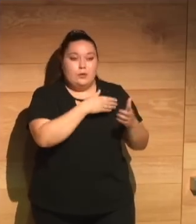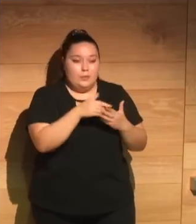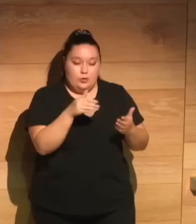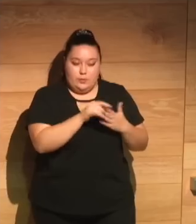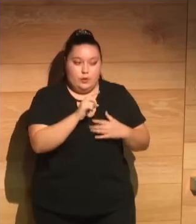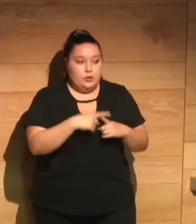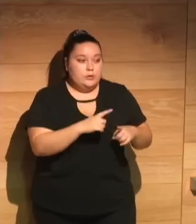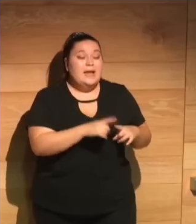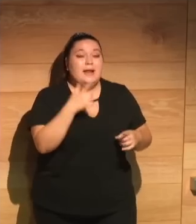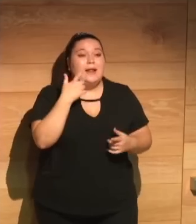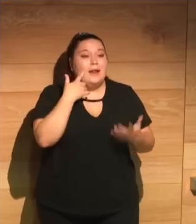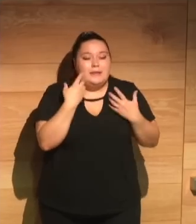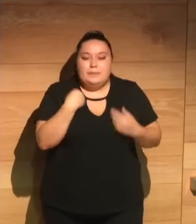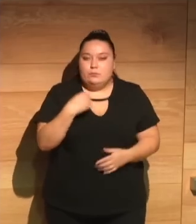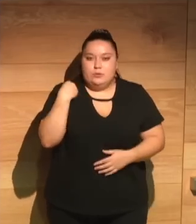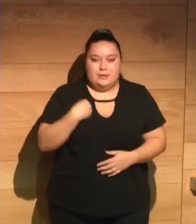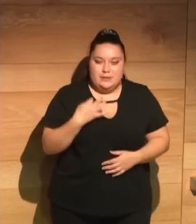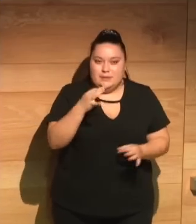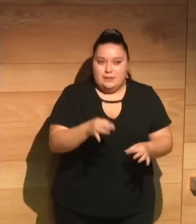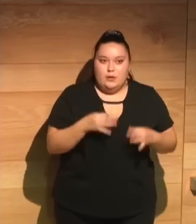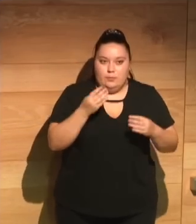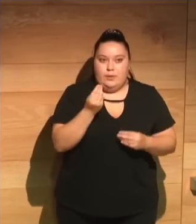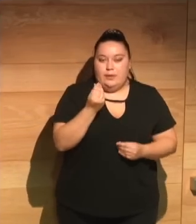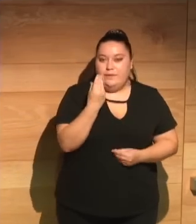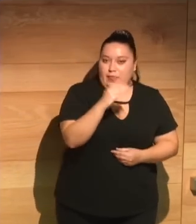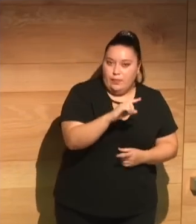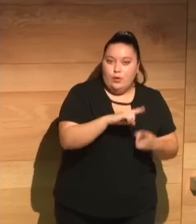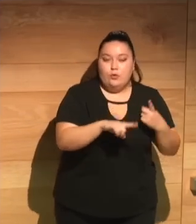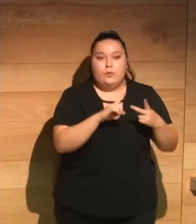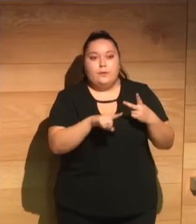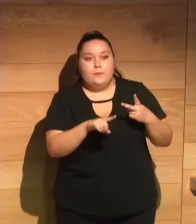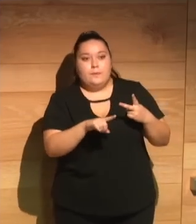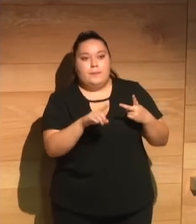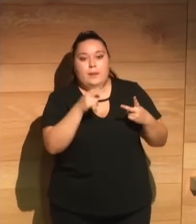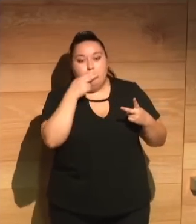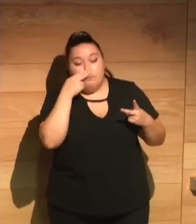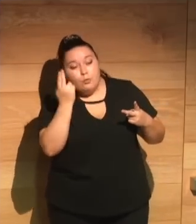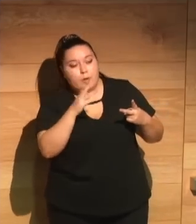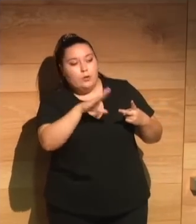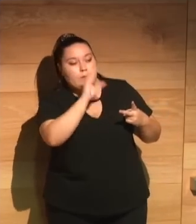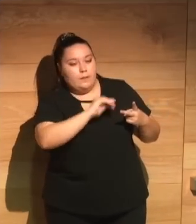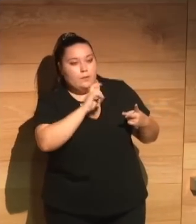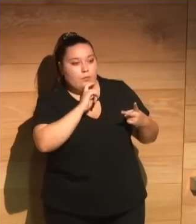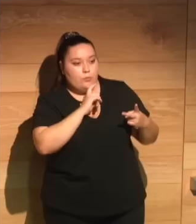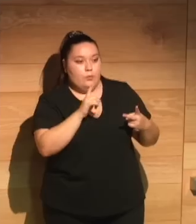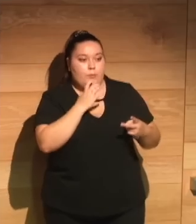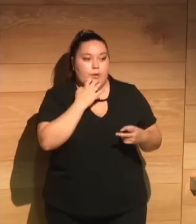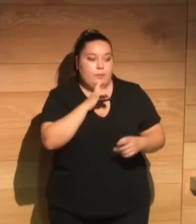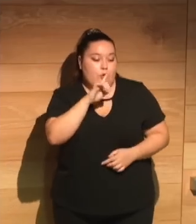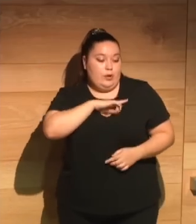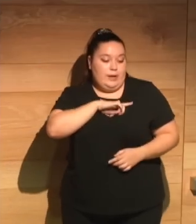El arte siempre se topa con lo mismo, que es la financiación y la capacidad de entenderlo de su público. Sale un ejército y los soldados